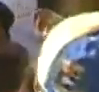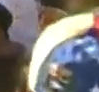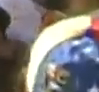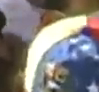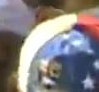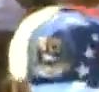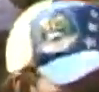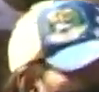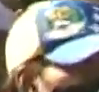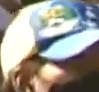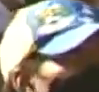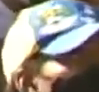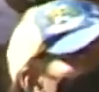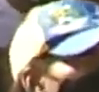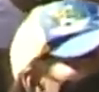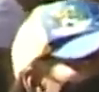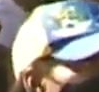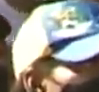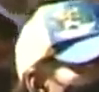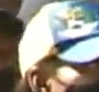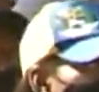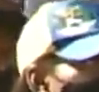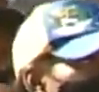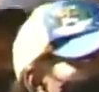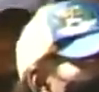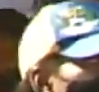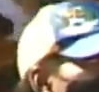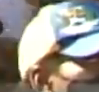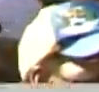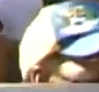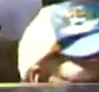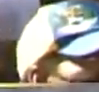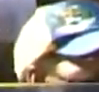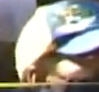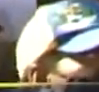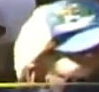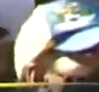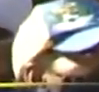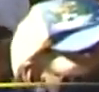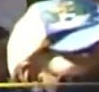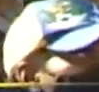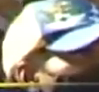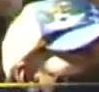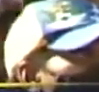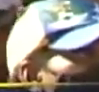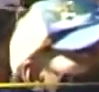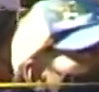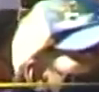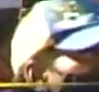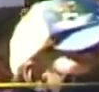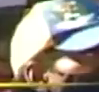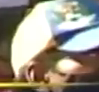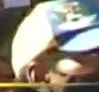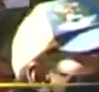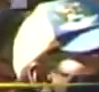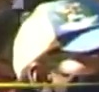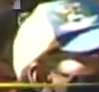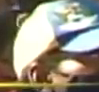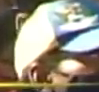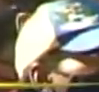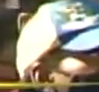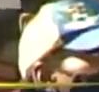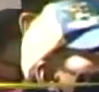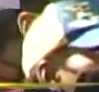Aissami, Héctor Rodríguez, Delcy Rodríguez, Capitán Diosdado Cabello, Jorge